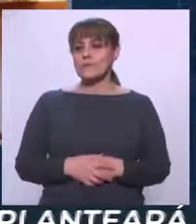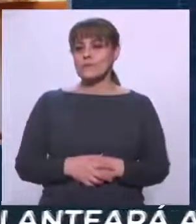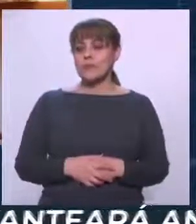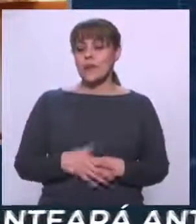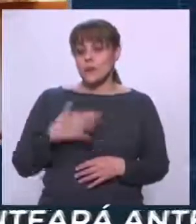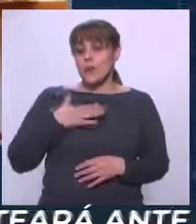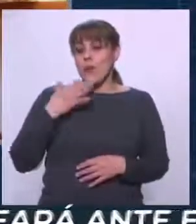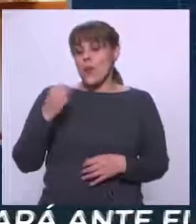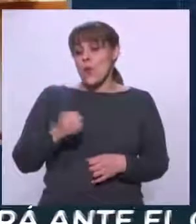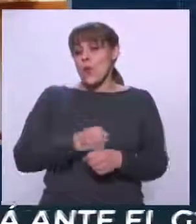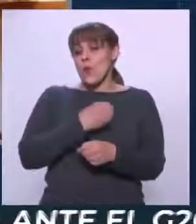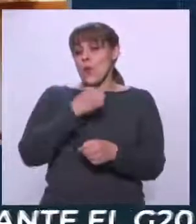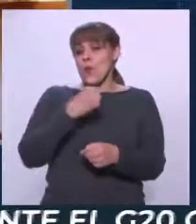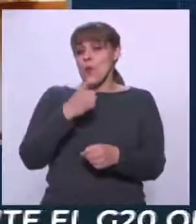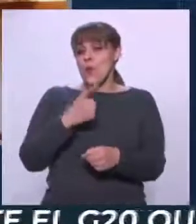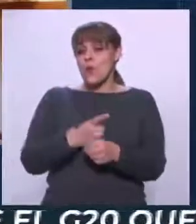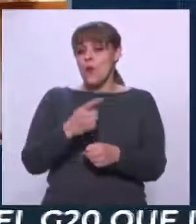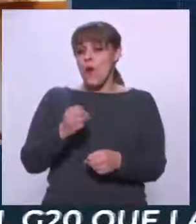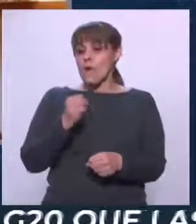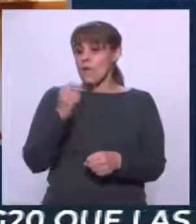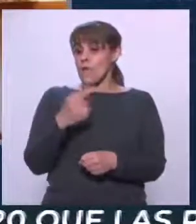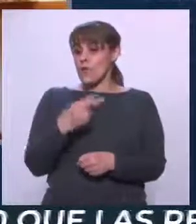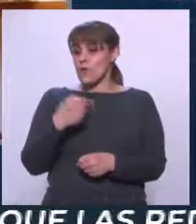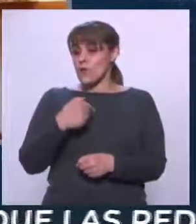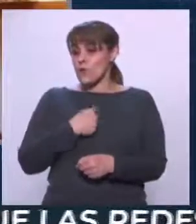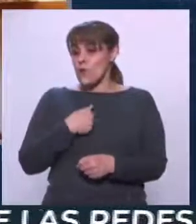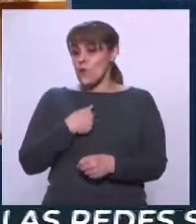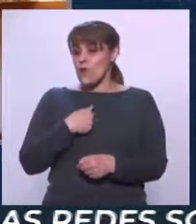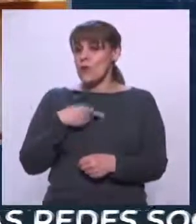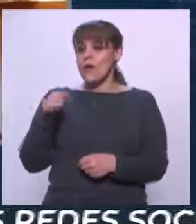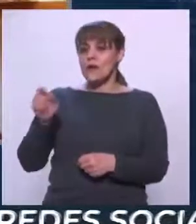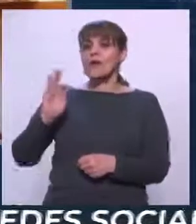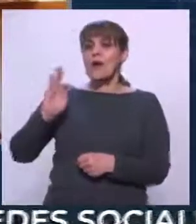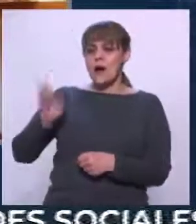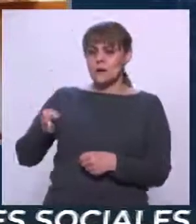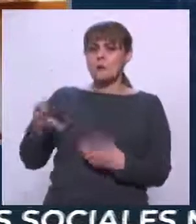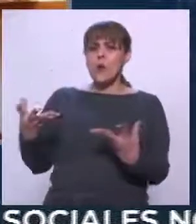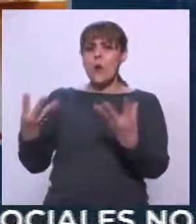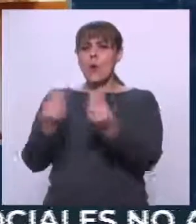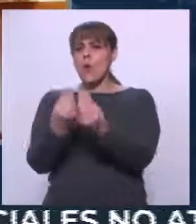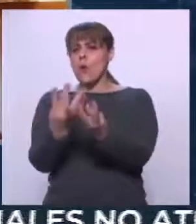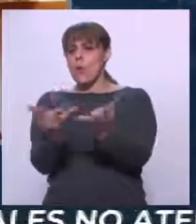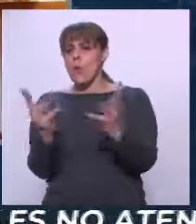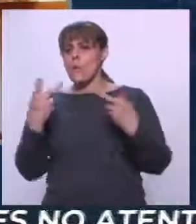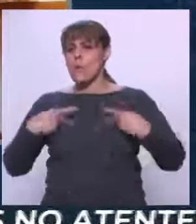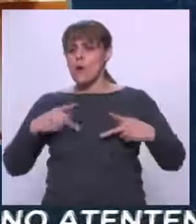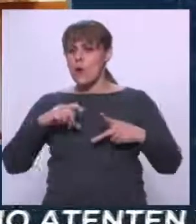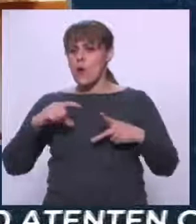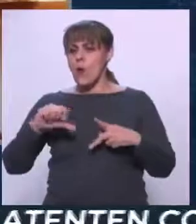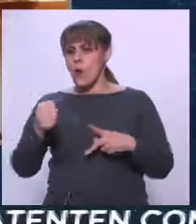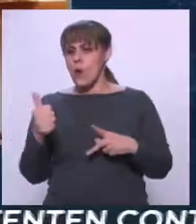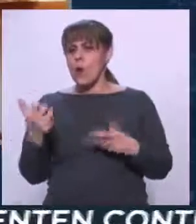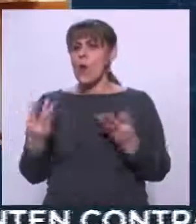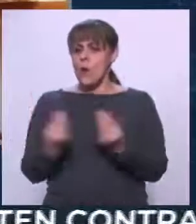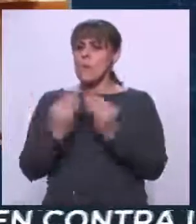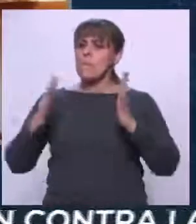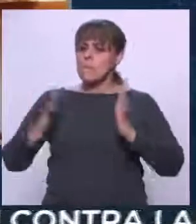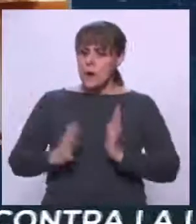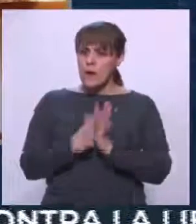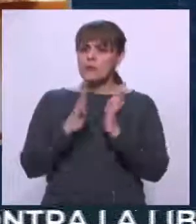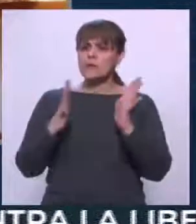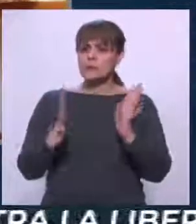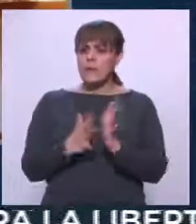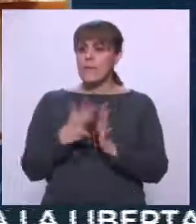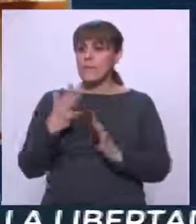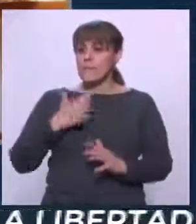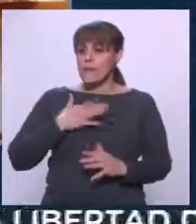para mí, ella accedió junto con las costureras a participar en que era, pues en ese entonces,